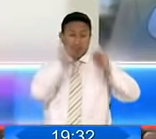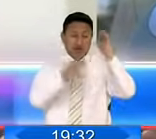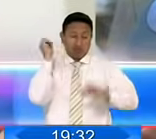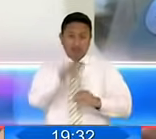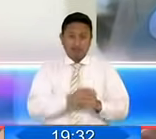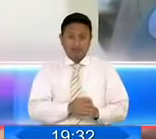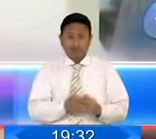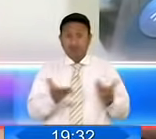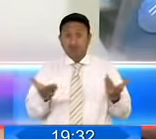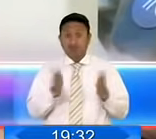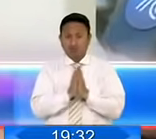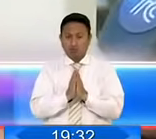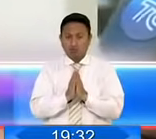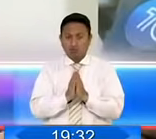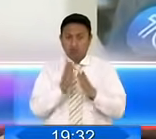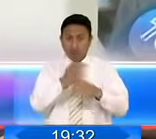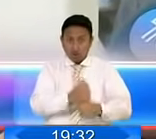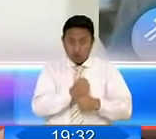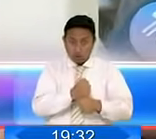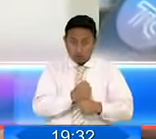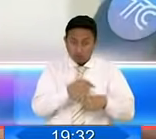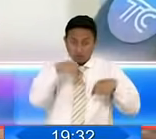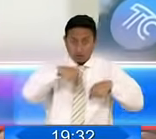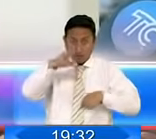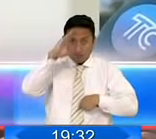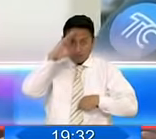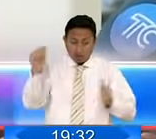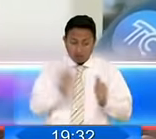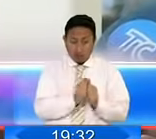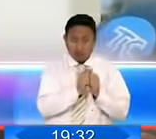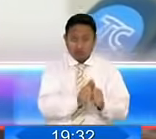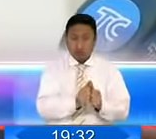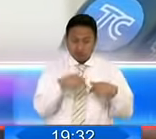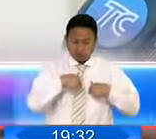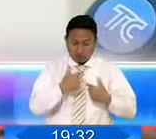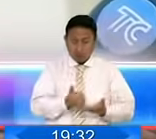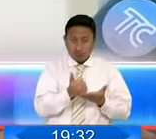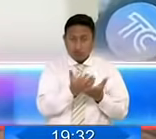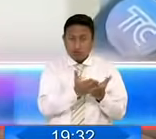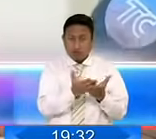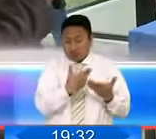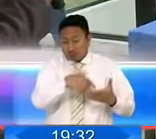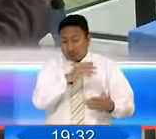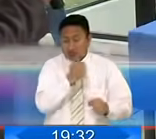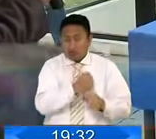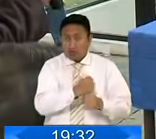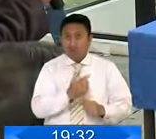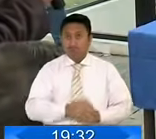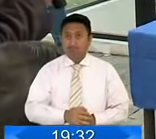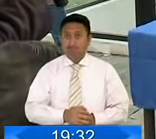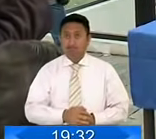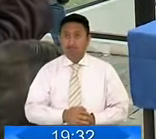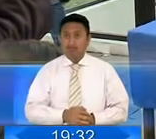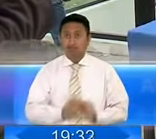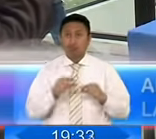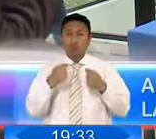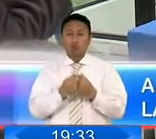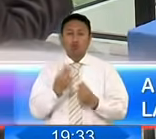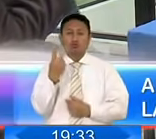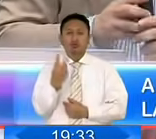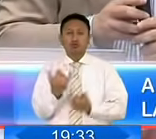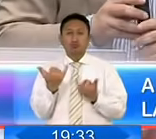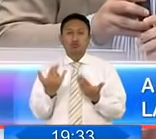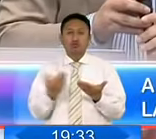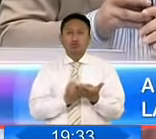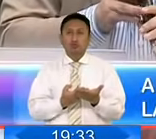hemos pedido las garantías correspondientes, que la policía salga y nosotros prestaremos normalmente el servicio. Es en este marco que los dos grupos mantuvieron una reunión